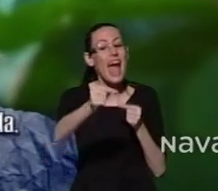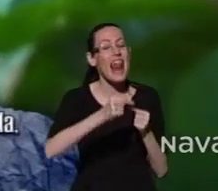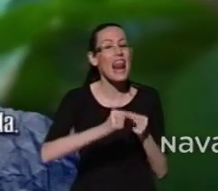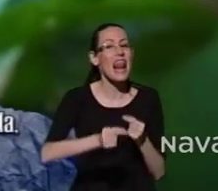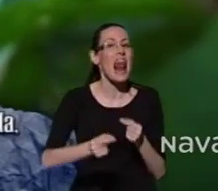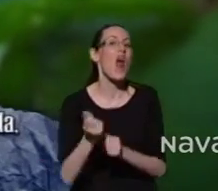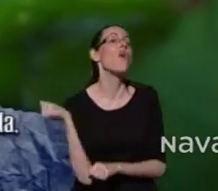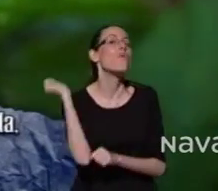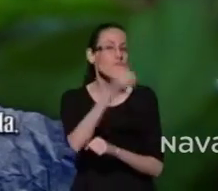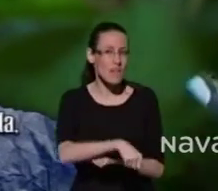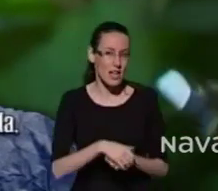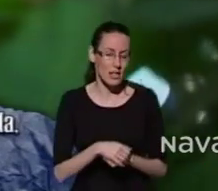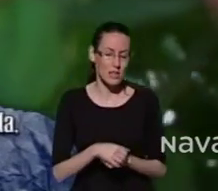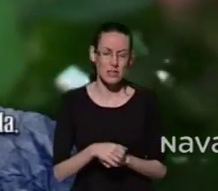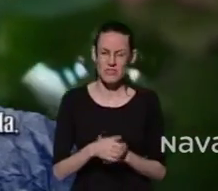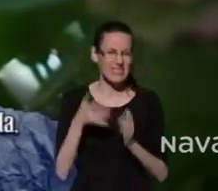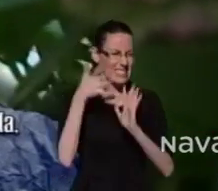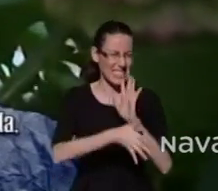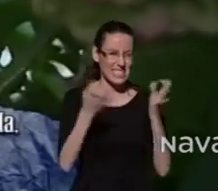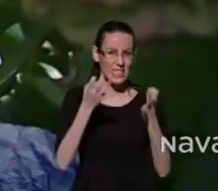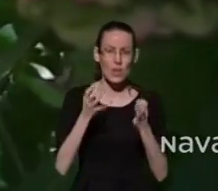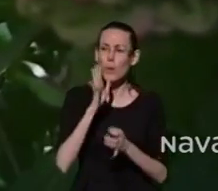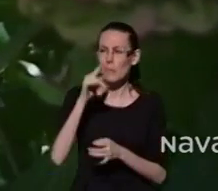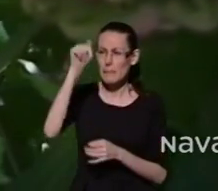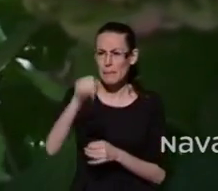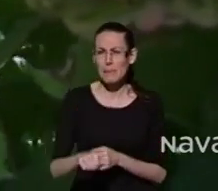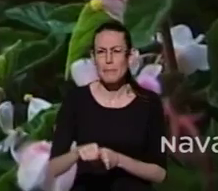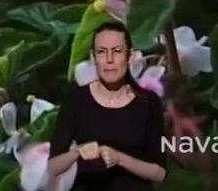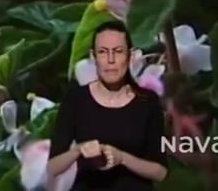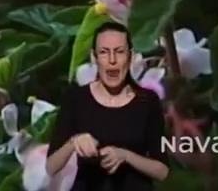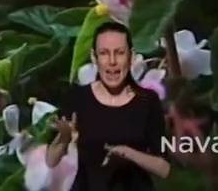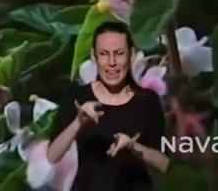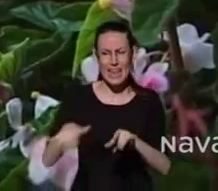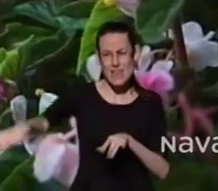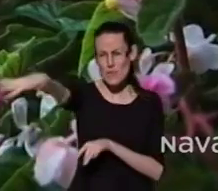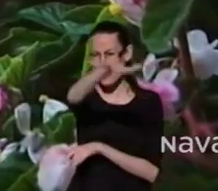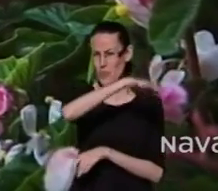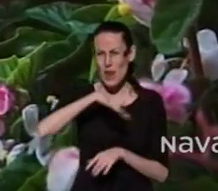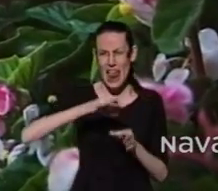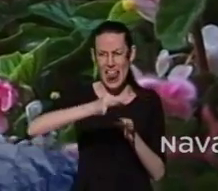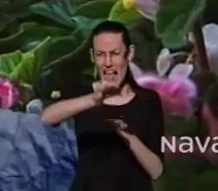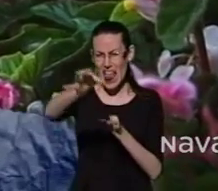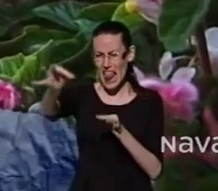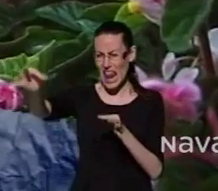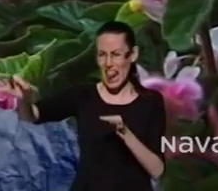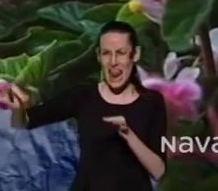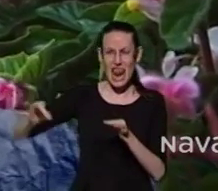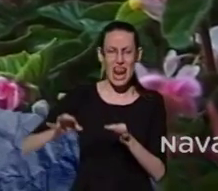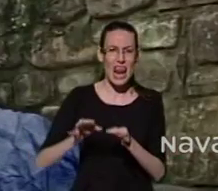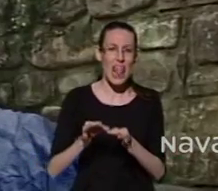de terrenos es grandísimo. Por lo menos tiene 7-8 kilómetros. Y Francisca, has vivido toda tu vida aquí en